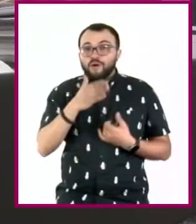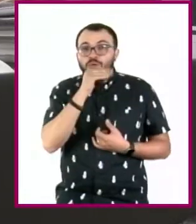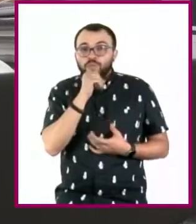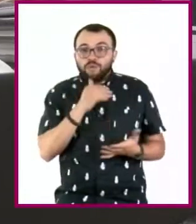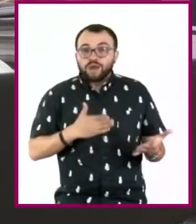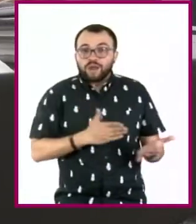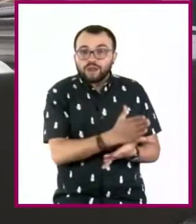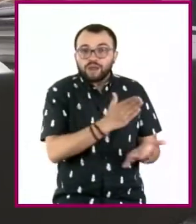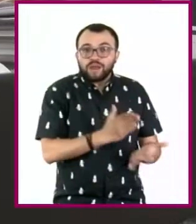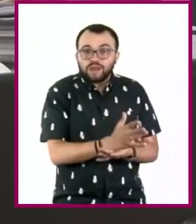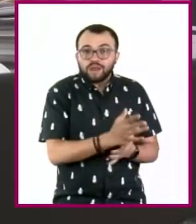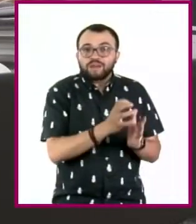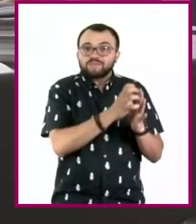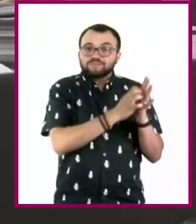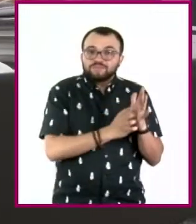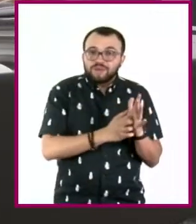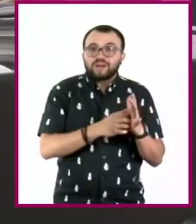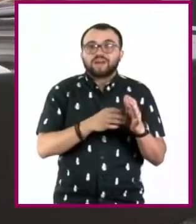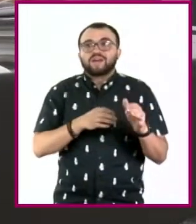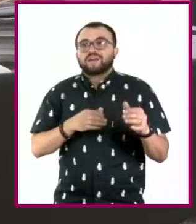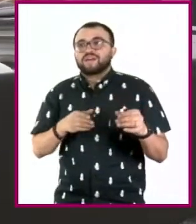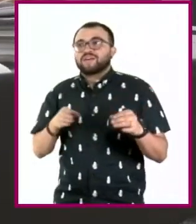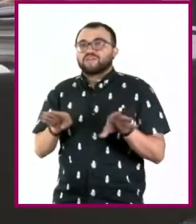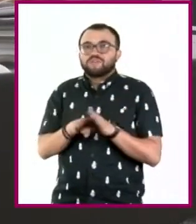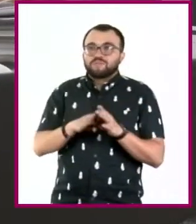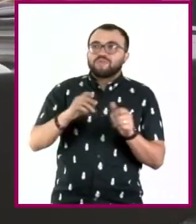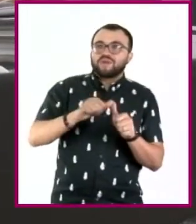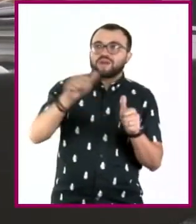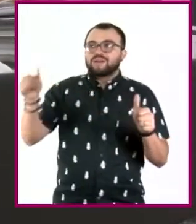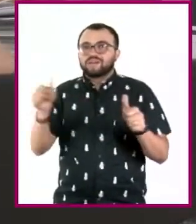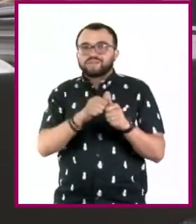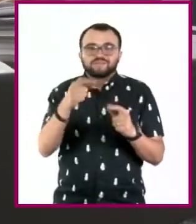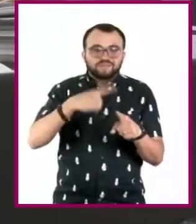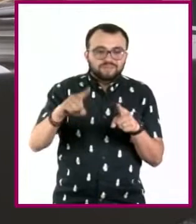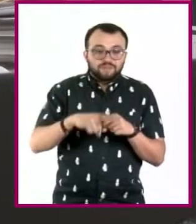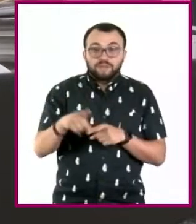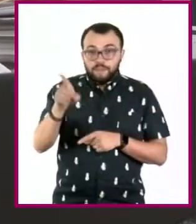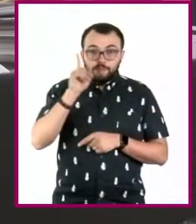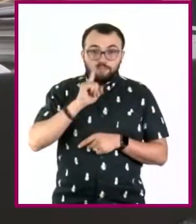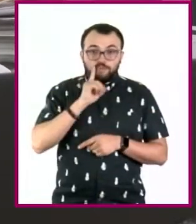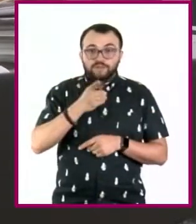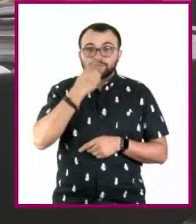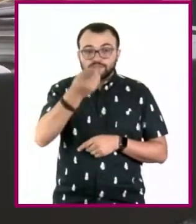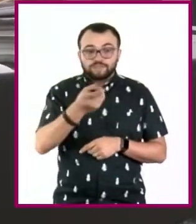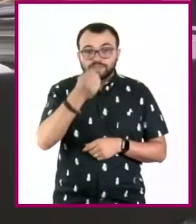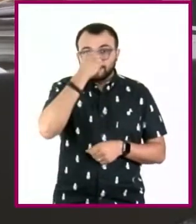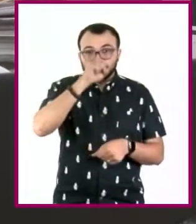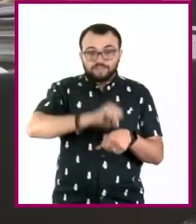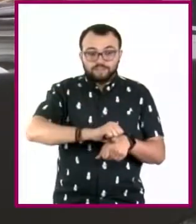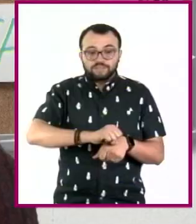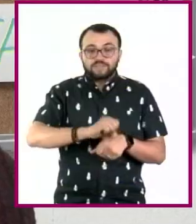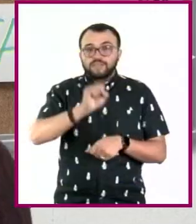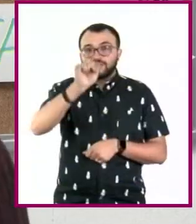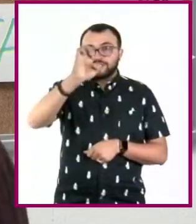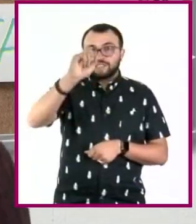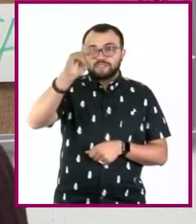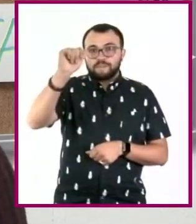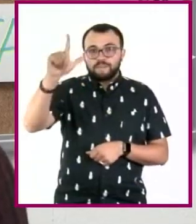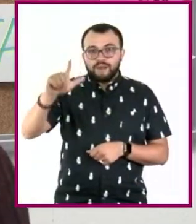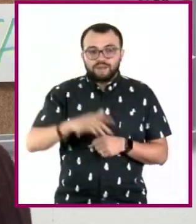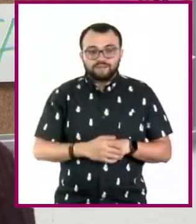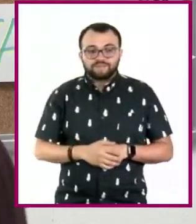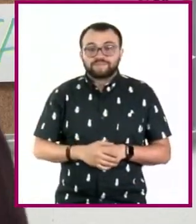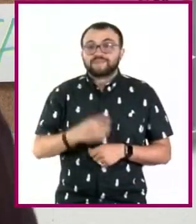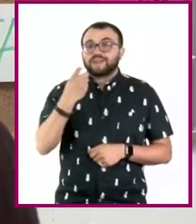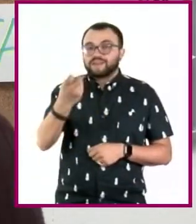al ahorro y a la movilidad social. ¿Cómo ves? Esto lo dijo Alicia Bárcena, secretaria ejecutiva de la CEPAL. Es lo que